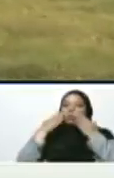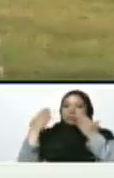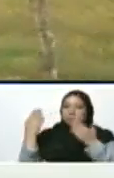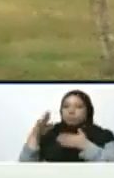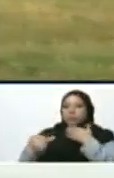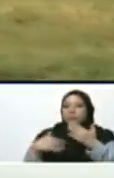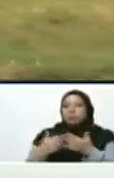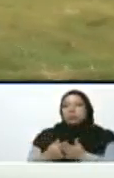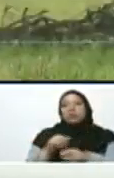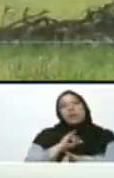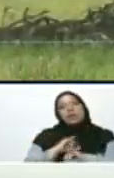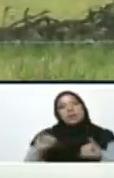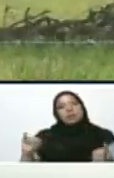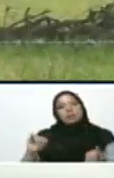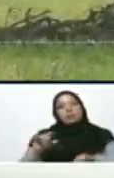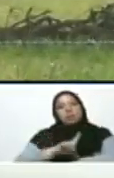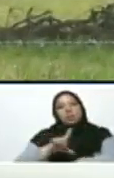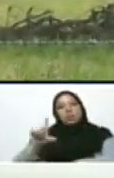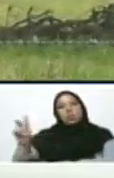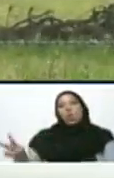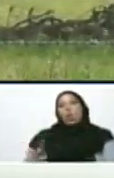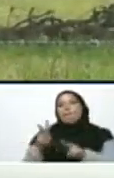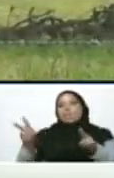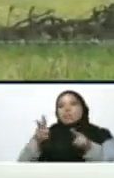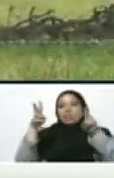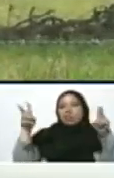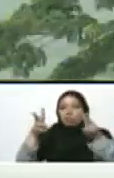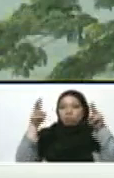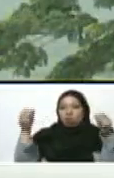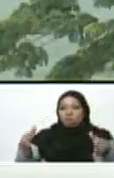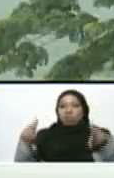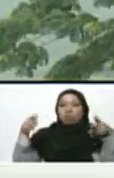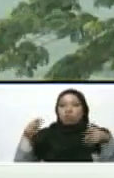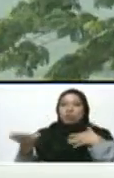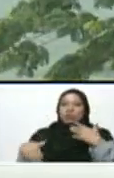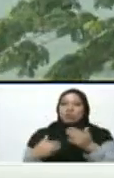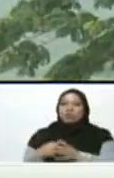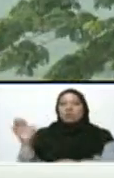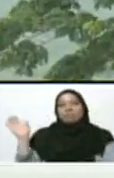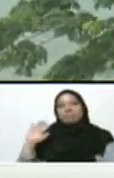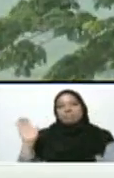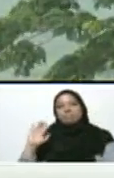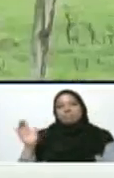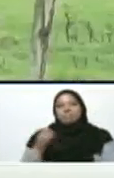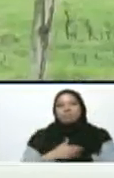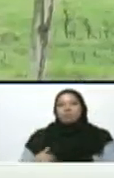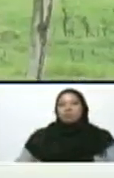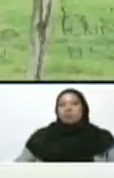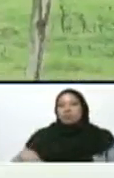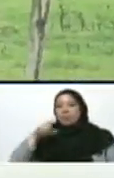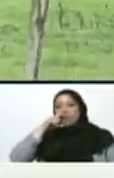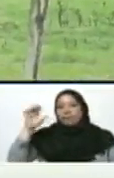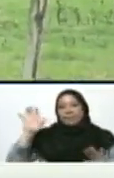y por eso decimos que producir es vencer, y nosotros venceremos. Hasta luego, presidente. Despedimos el pase.